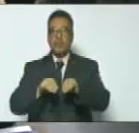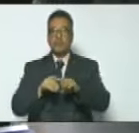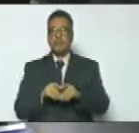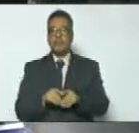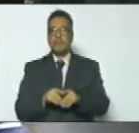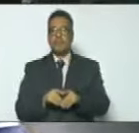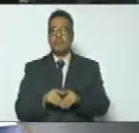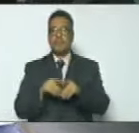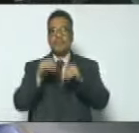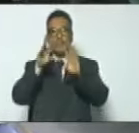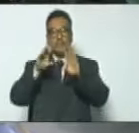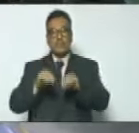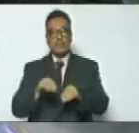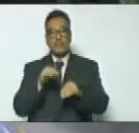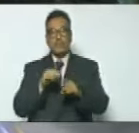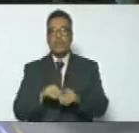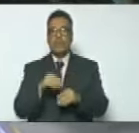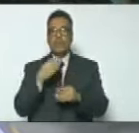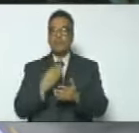Vino la sequía.